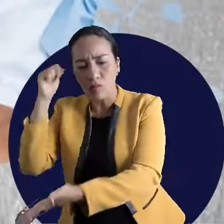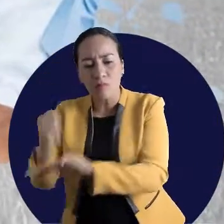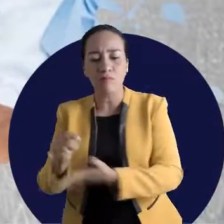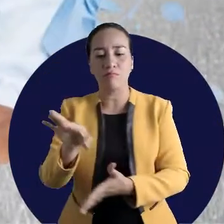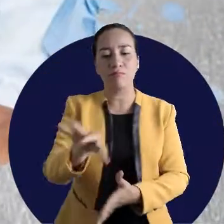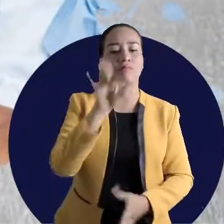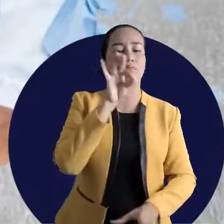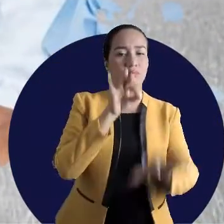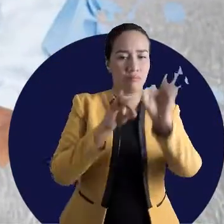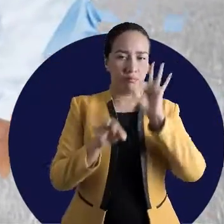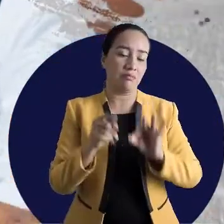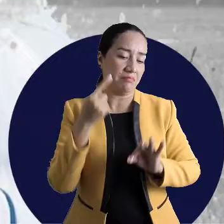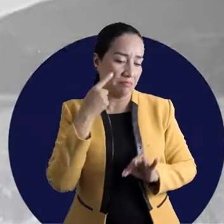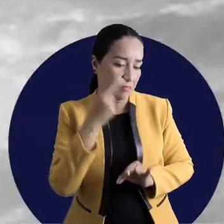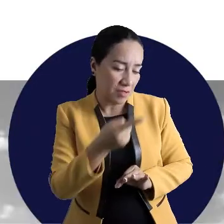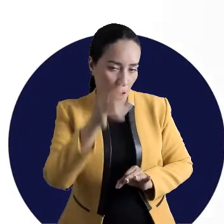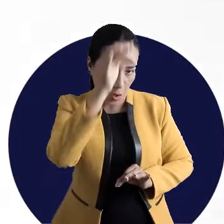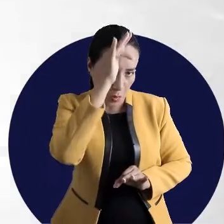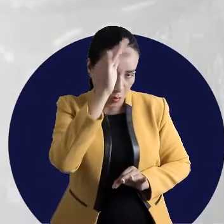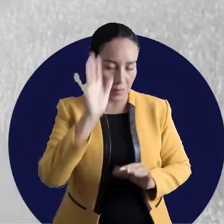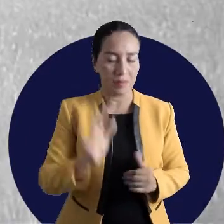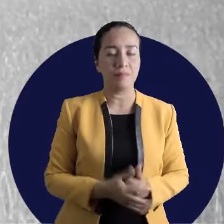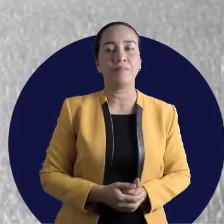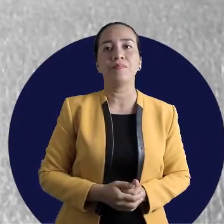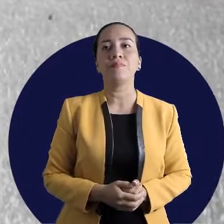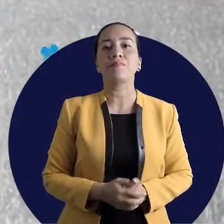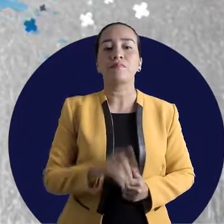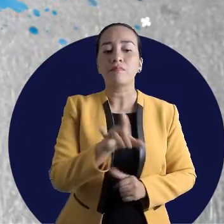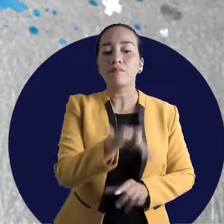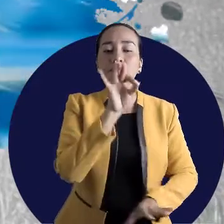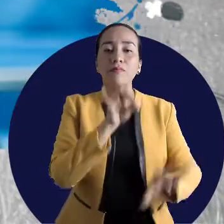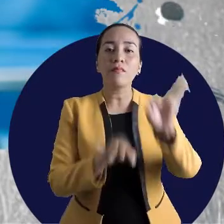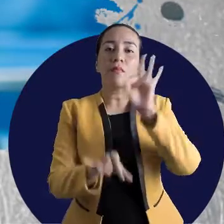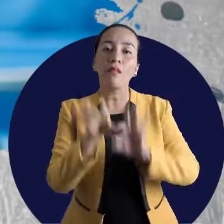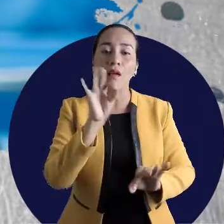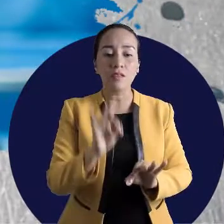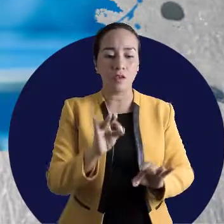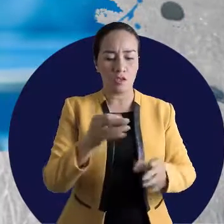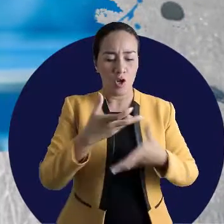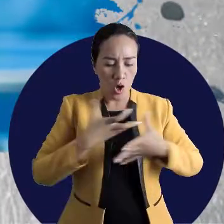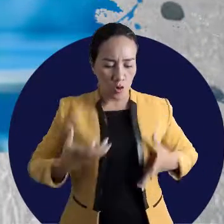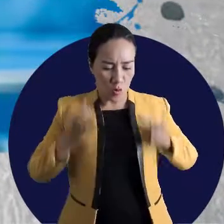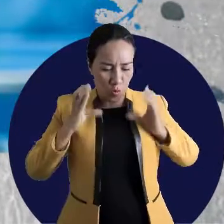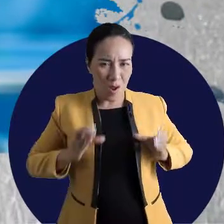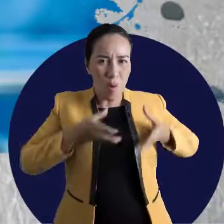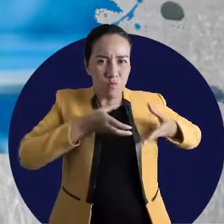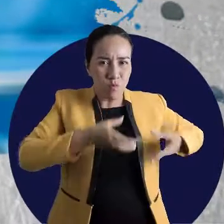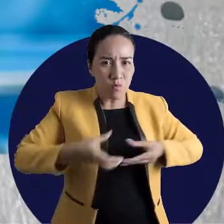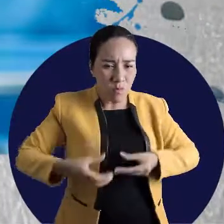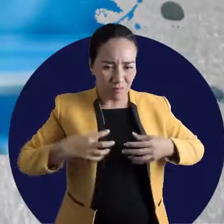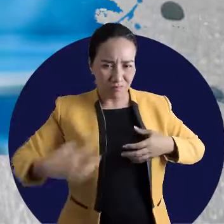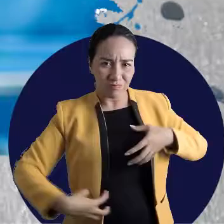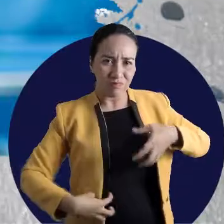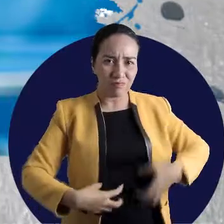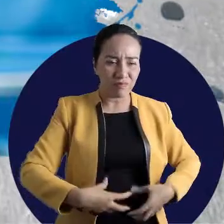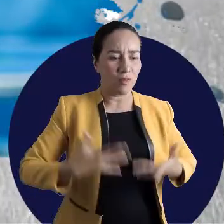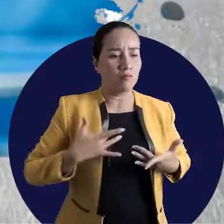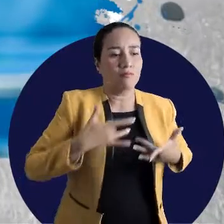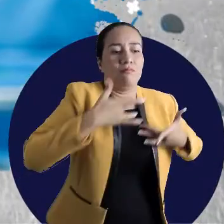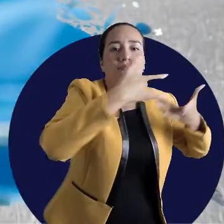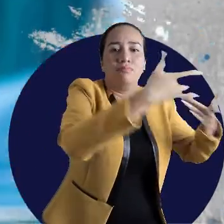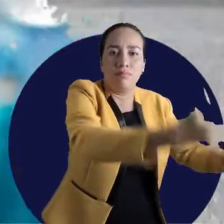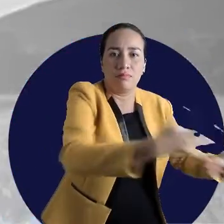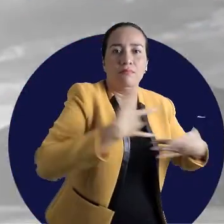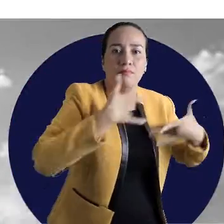con las posibilidades del hospital. La negación a la donación de sus órganos mediante documento escrito según la Ley 1805